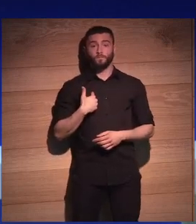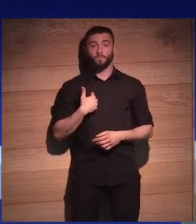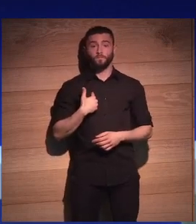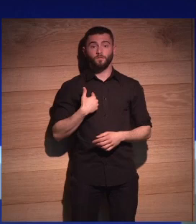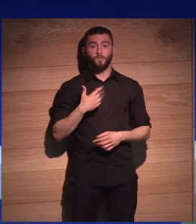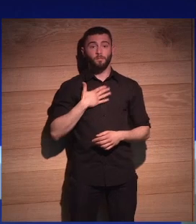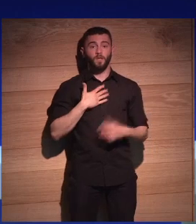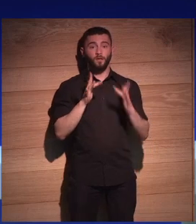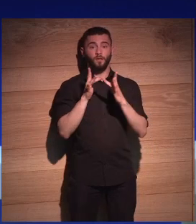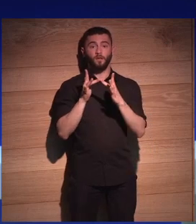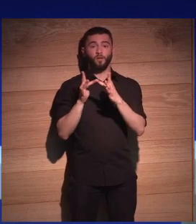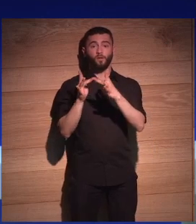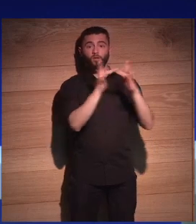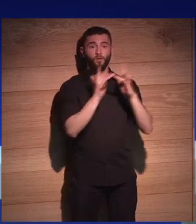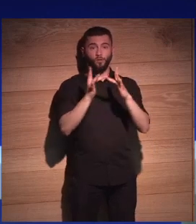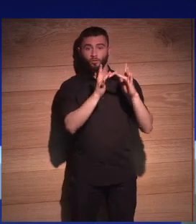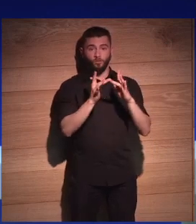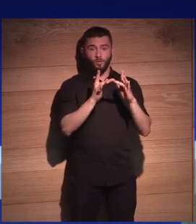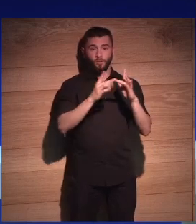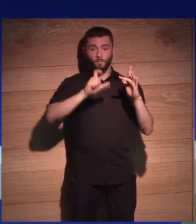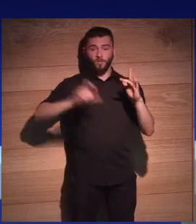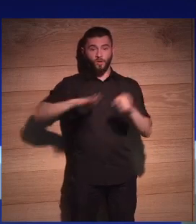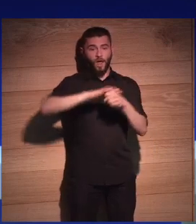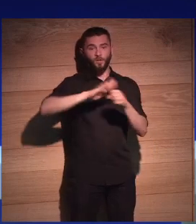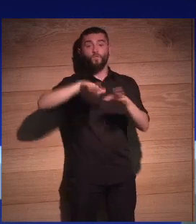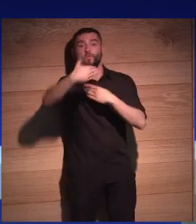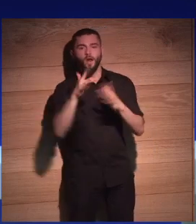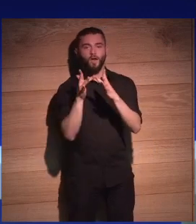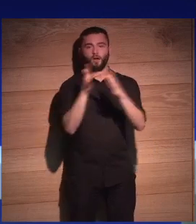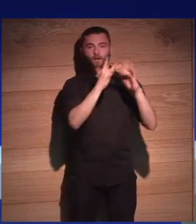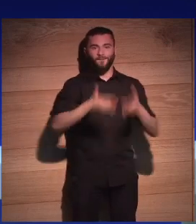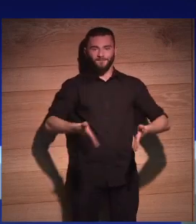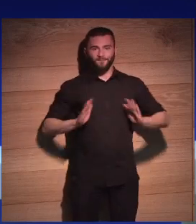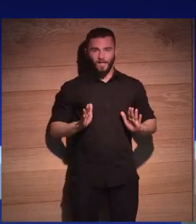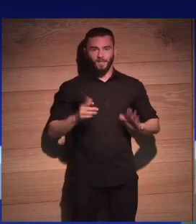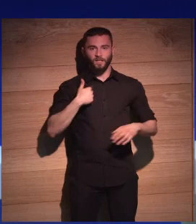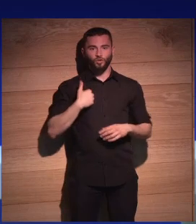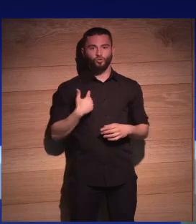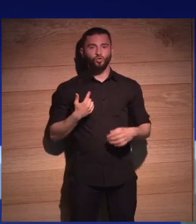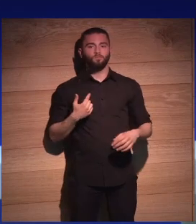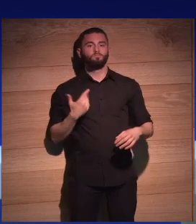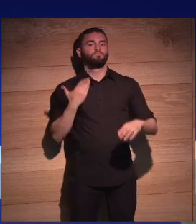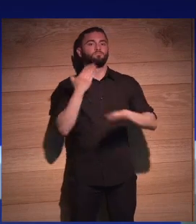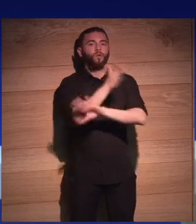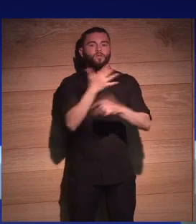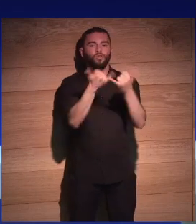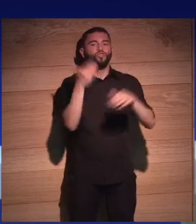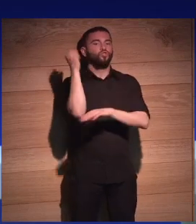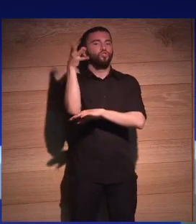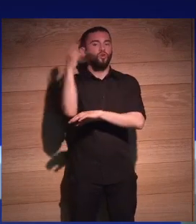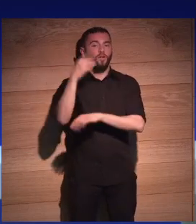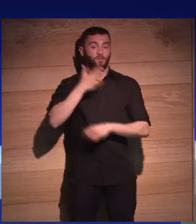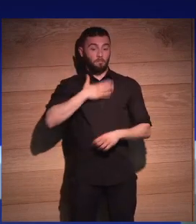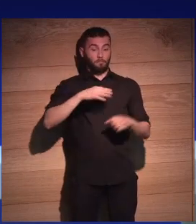encanta interactuar, sobre todo con gente que no son de nuestro mundillo, yo a veces me paso muchos días yendo a congresos que no tienen nada que ver con mi área de